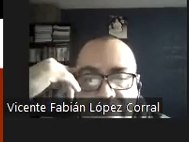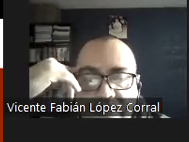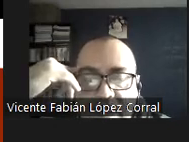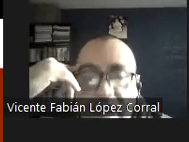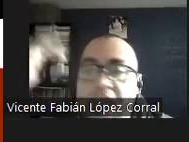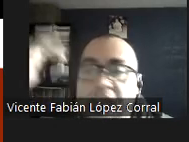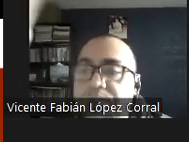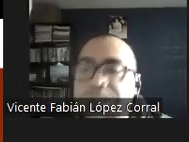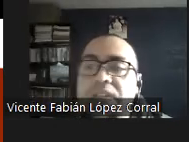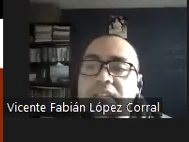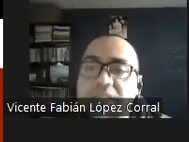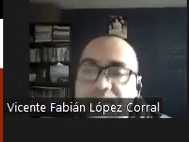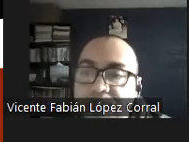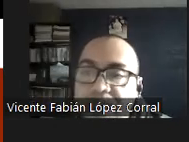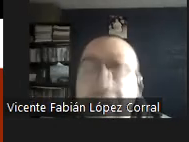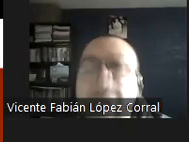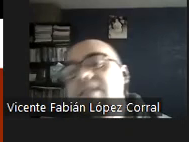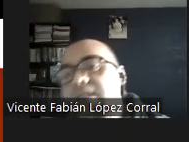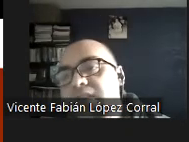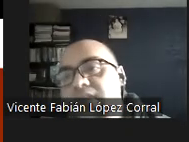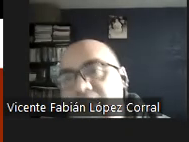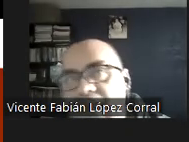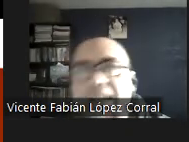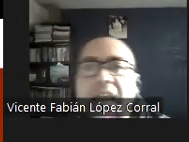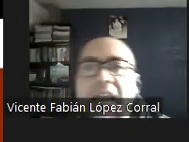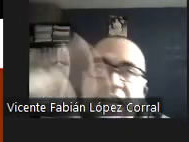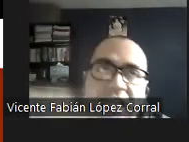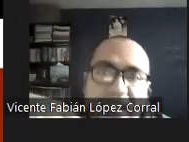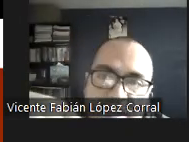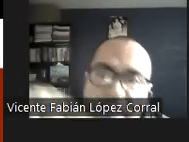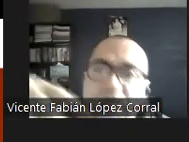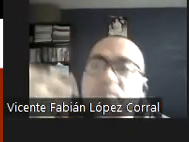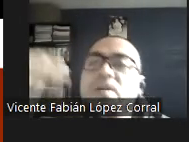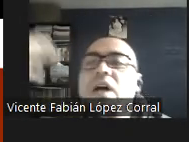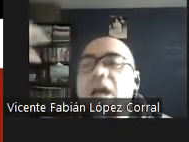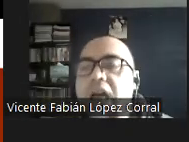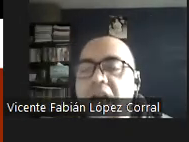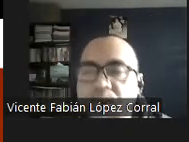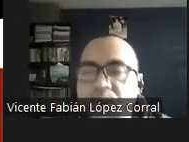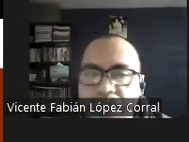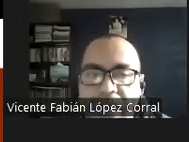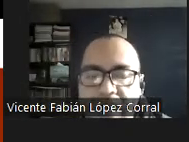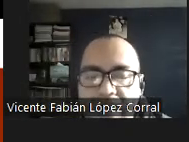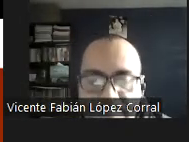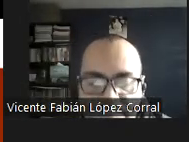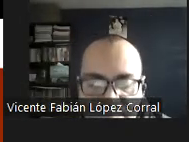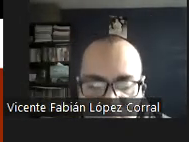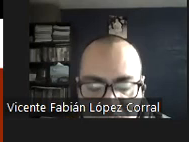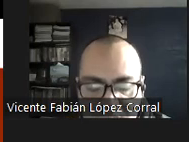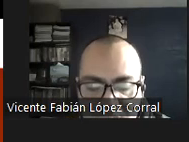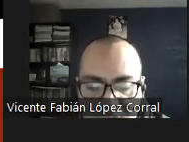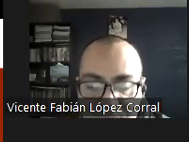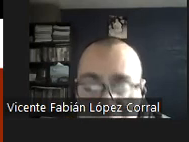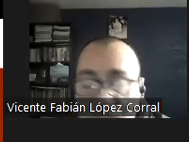Salem a la agrupación de estas montañas que van a ir de los secos a lo